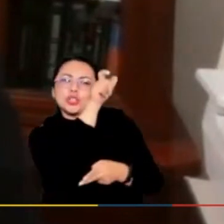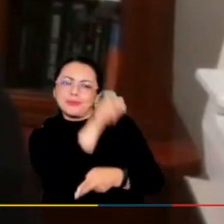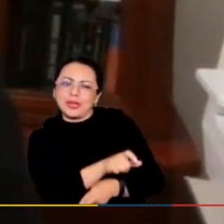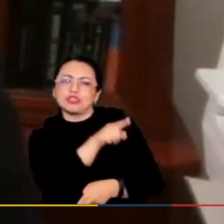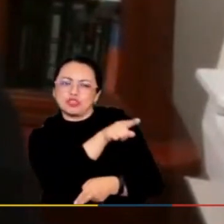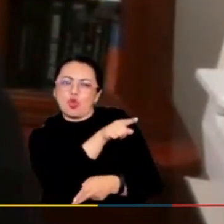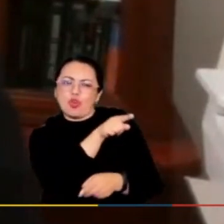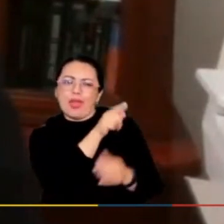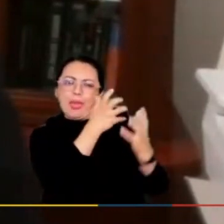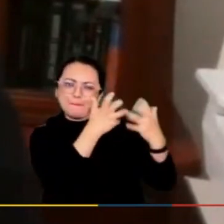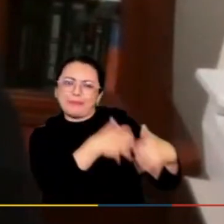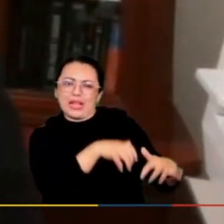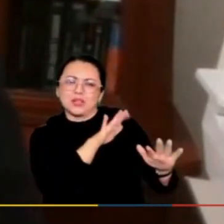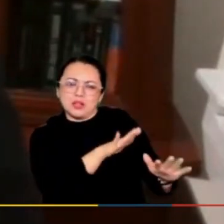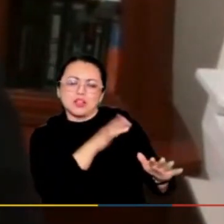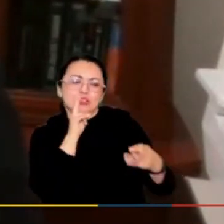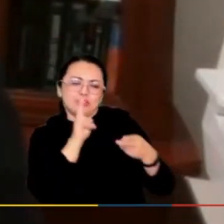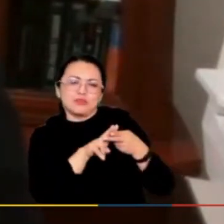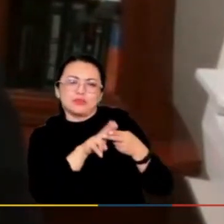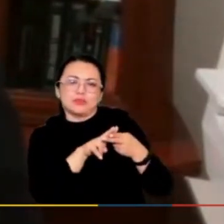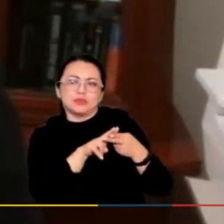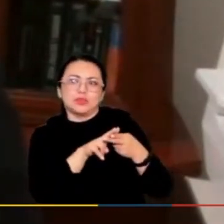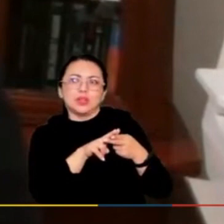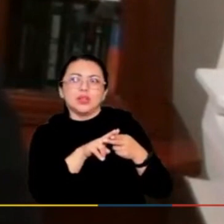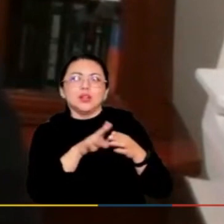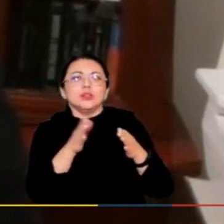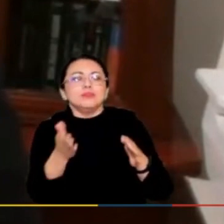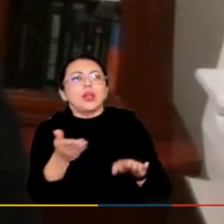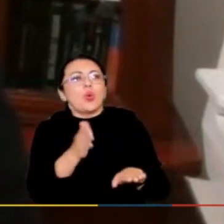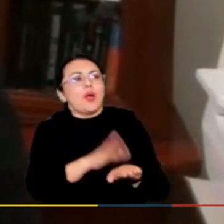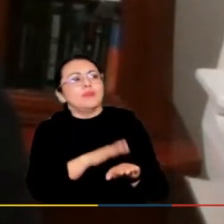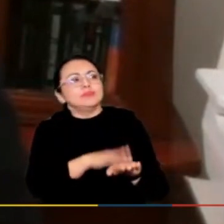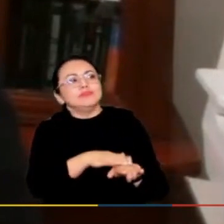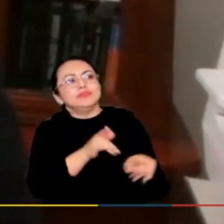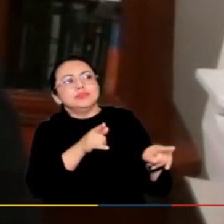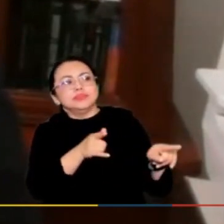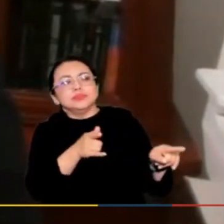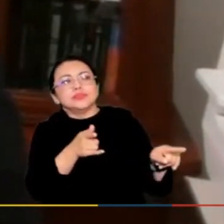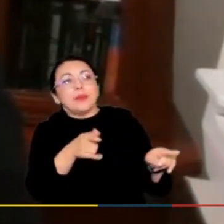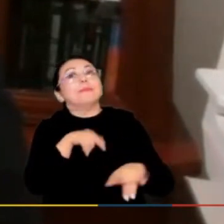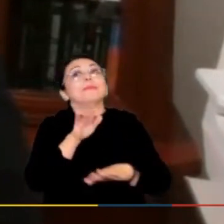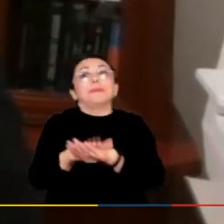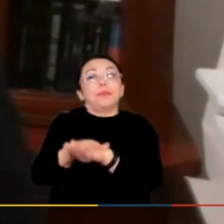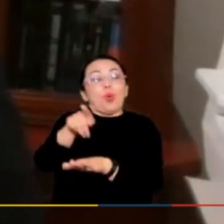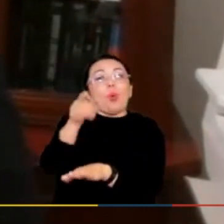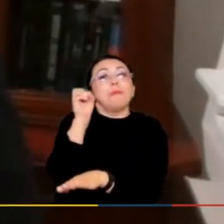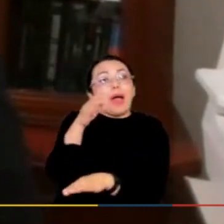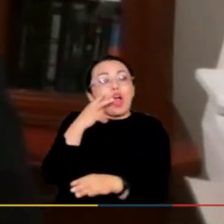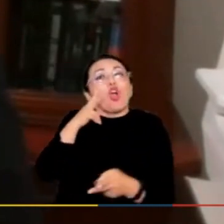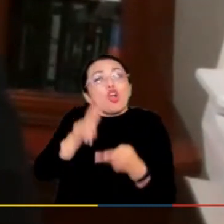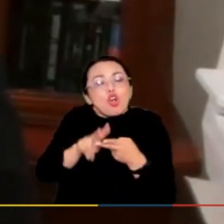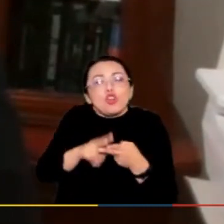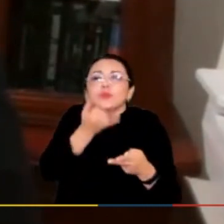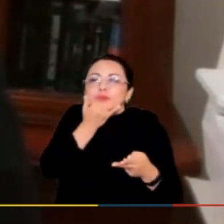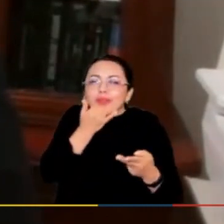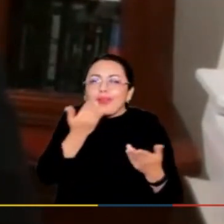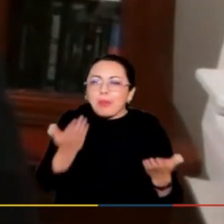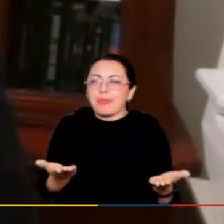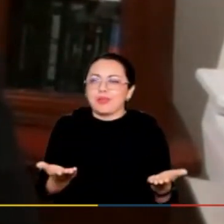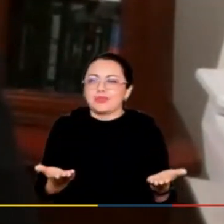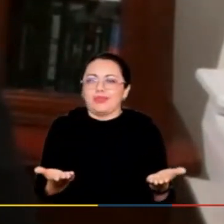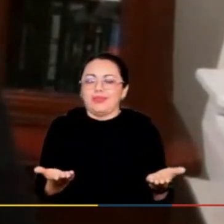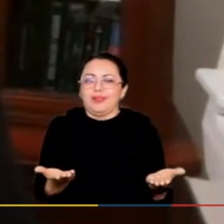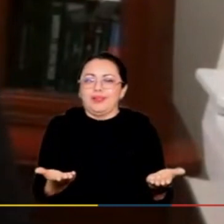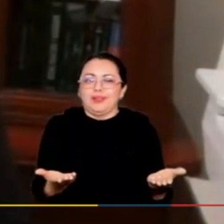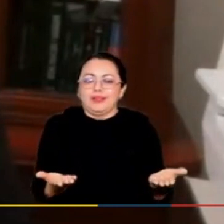cliente, se hace el llamado de atención en la providencia de que el conocimiento puede